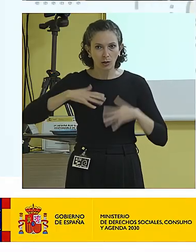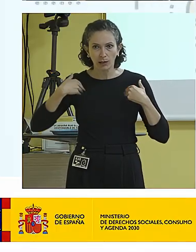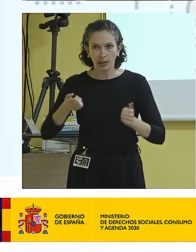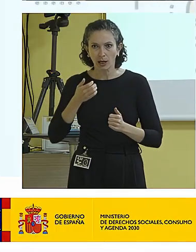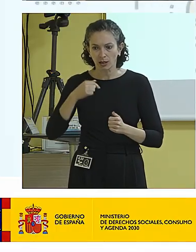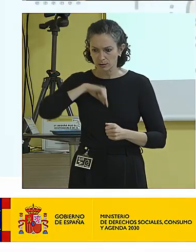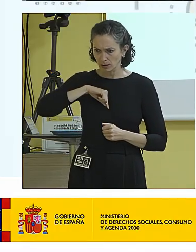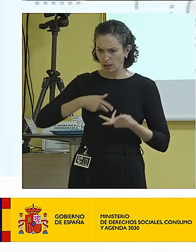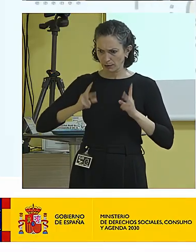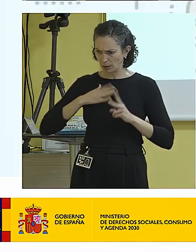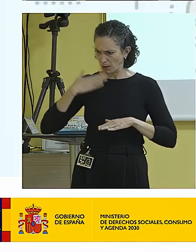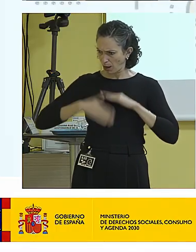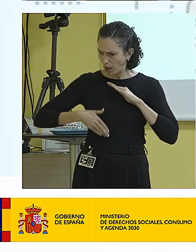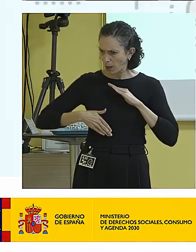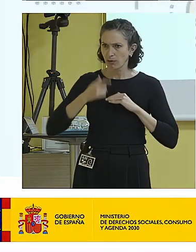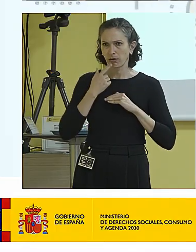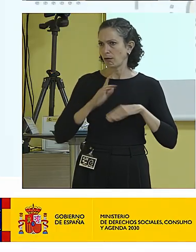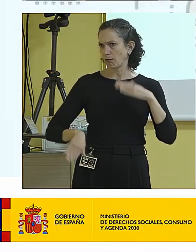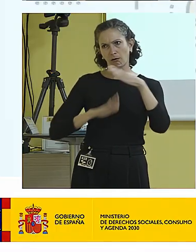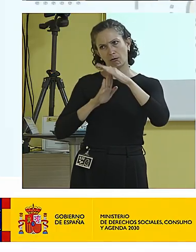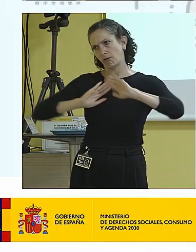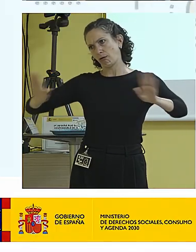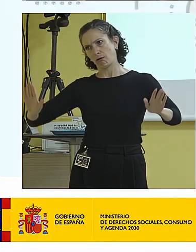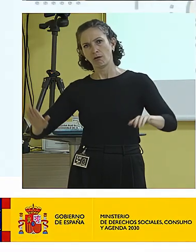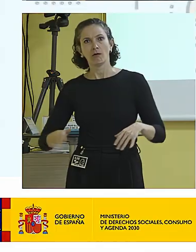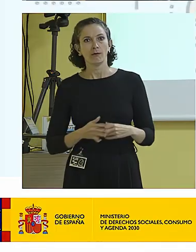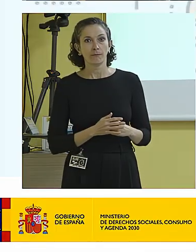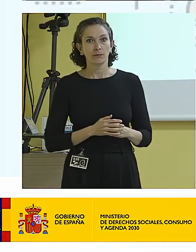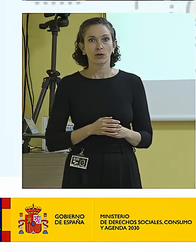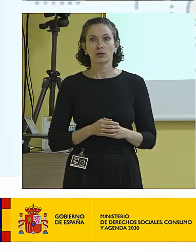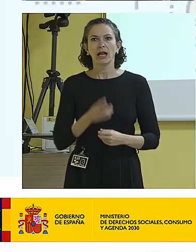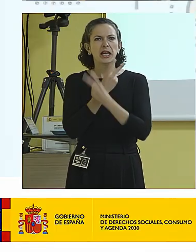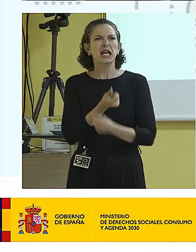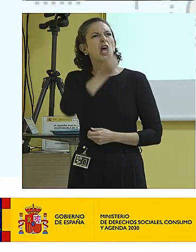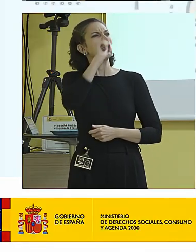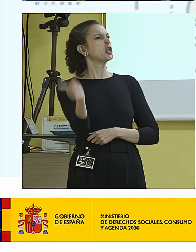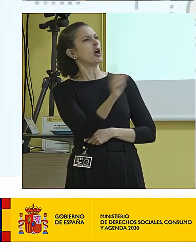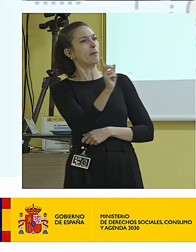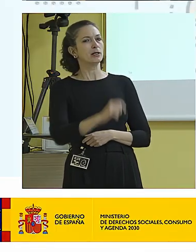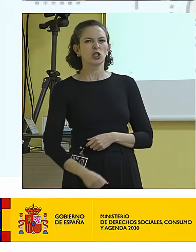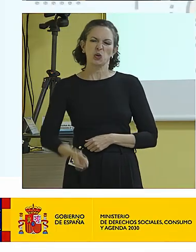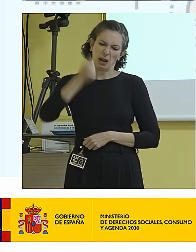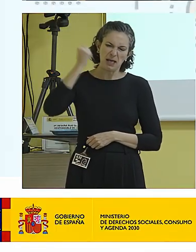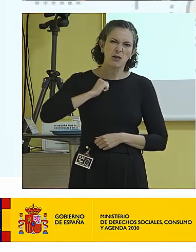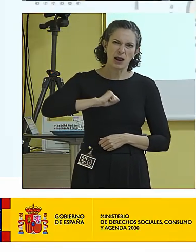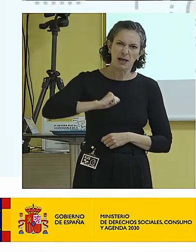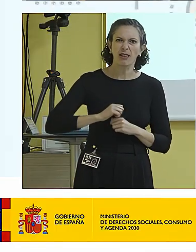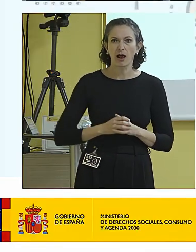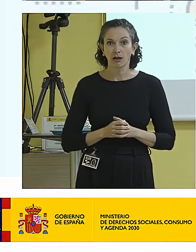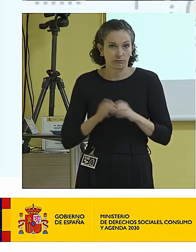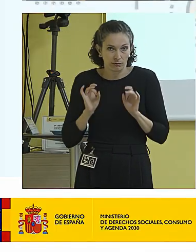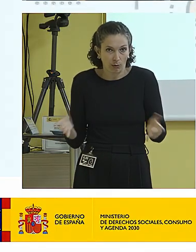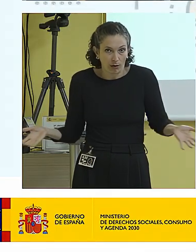siendo restringida, reacciona diciendo, hasta aquí. Entonces, no bebas lejía y una mierda. Funciona igual,